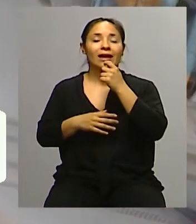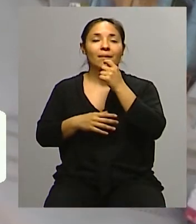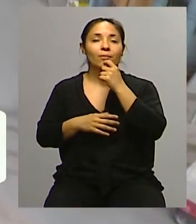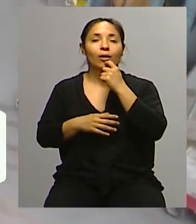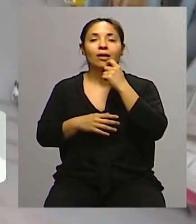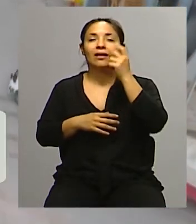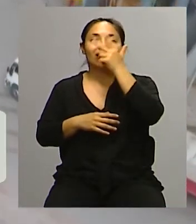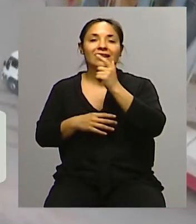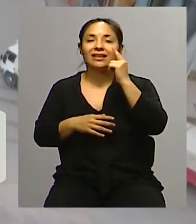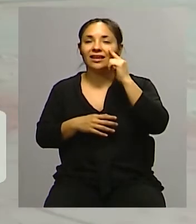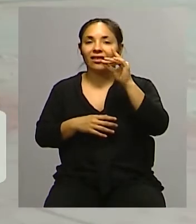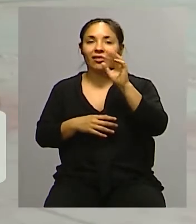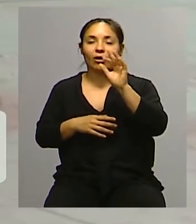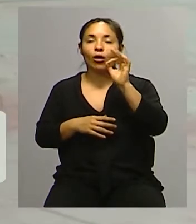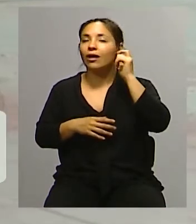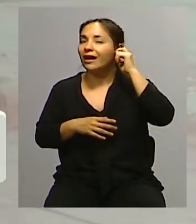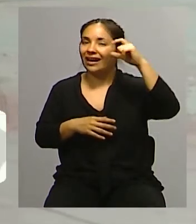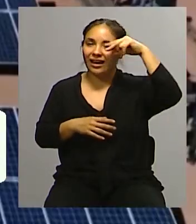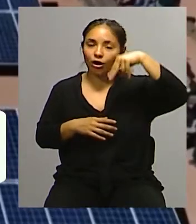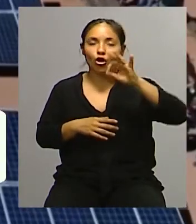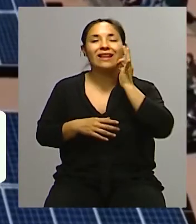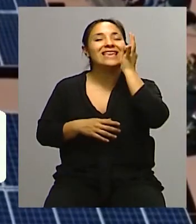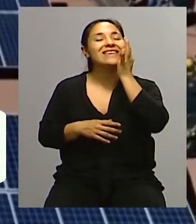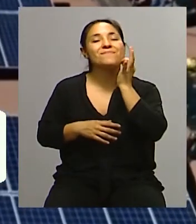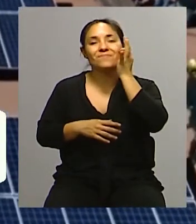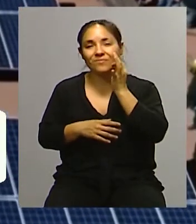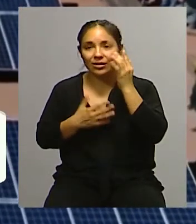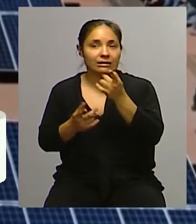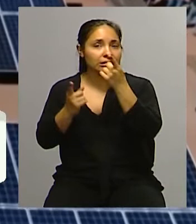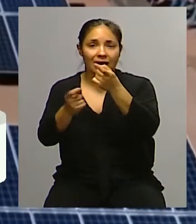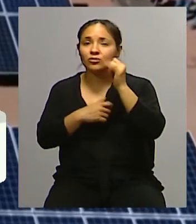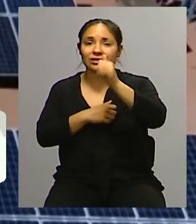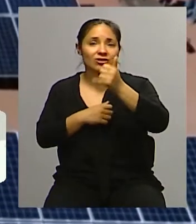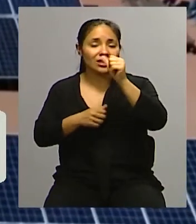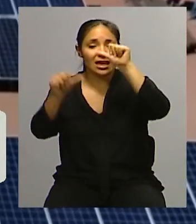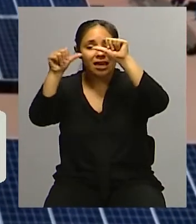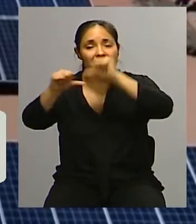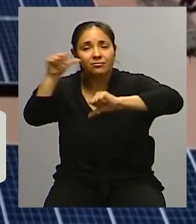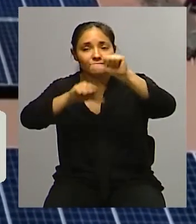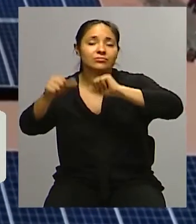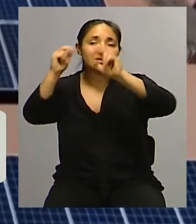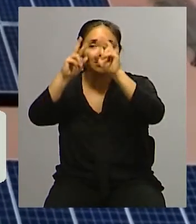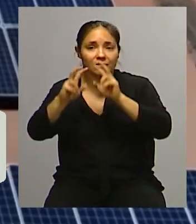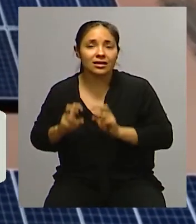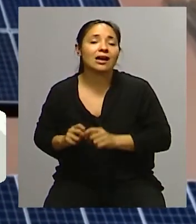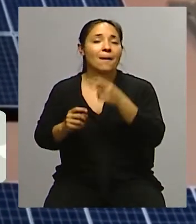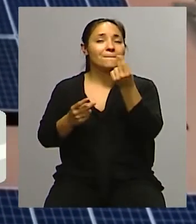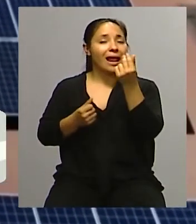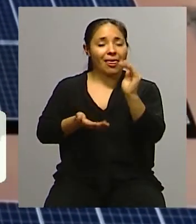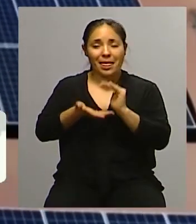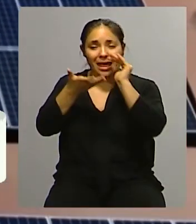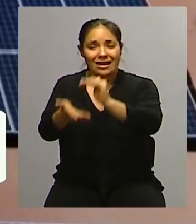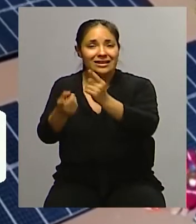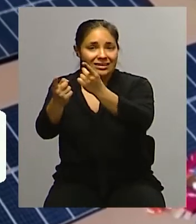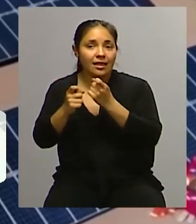hacia otras fuentes que tenemos que seguir explorando y en la cual necesitamos dinero para investigar, para innovar y para realmente